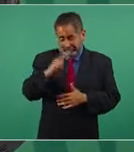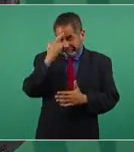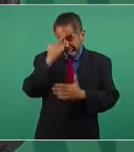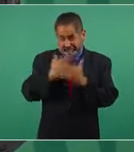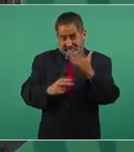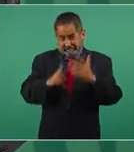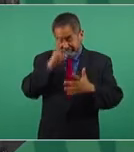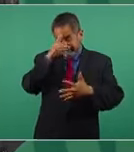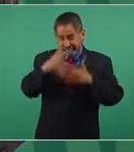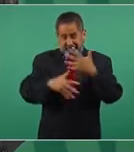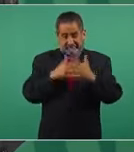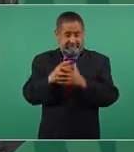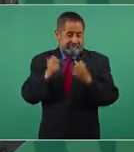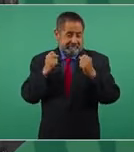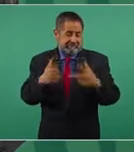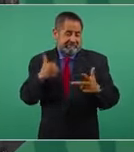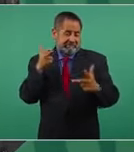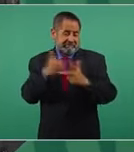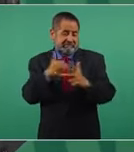con más homicidios.